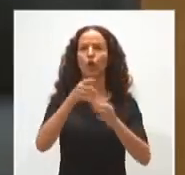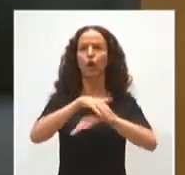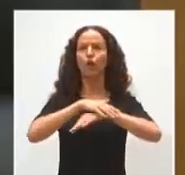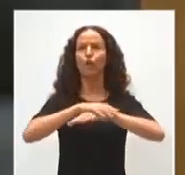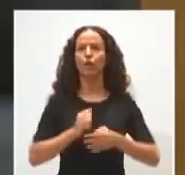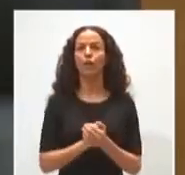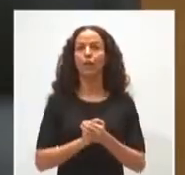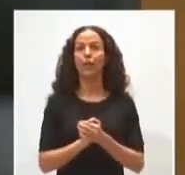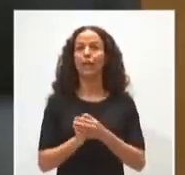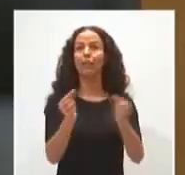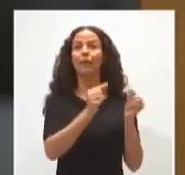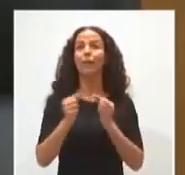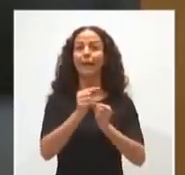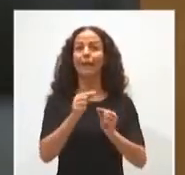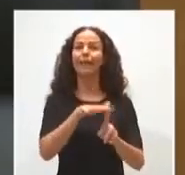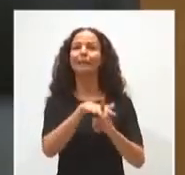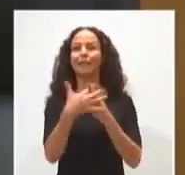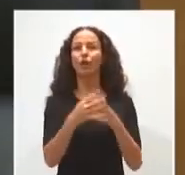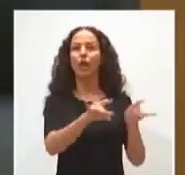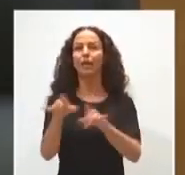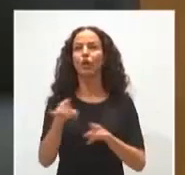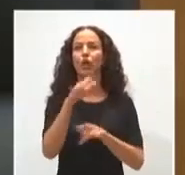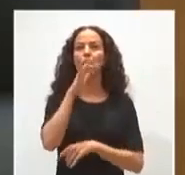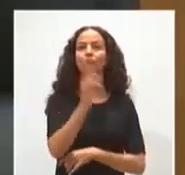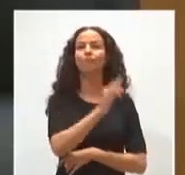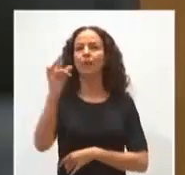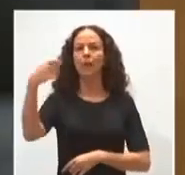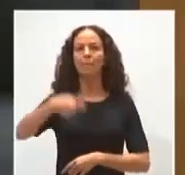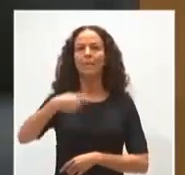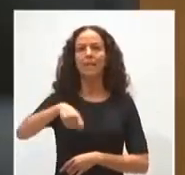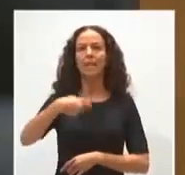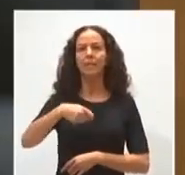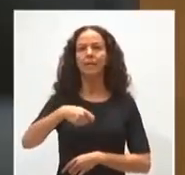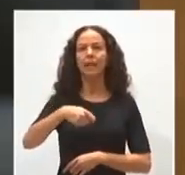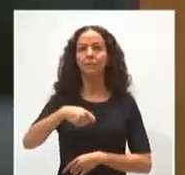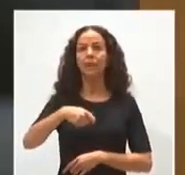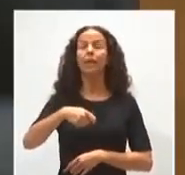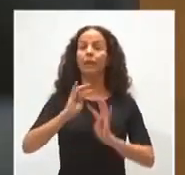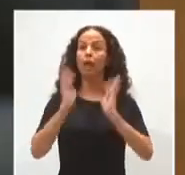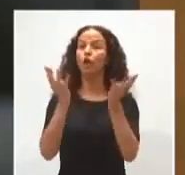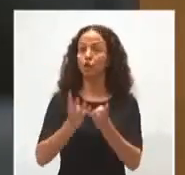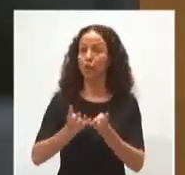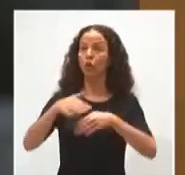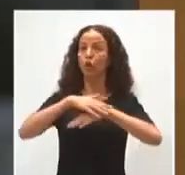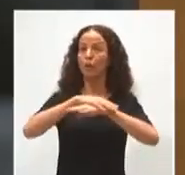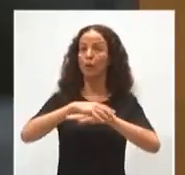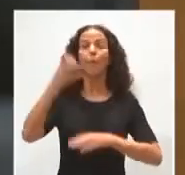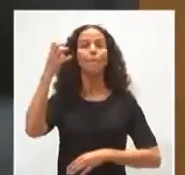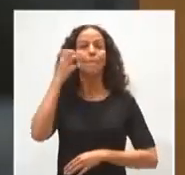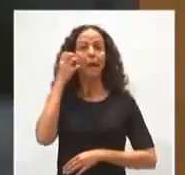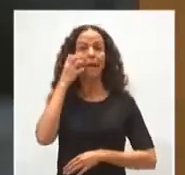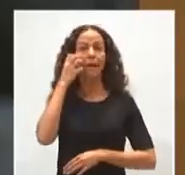debate sobre el estado de la región tiene la palabra el presidente del consejo de gobierno don emiliano garcía-page sánchez